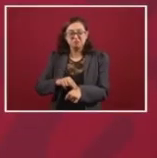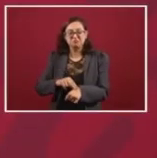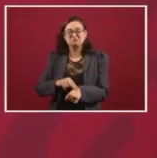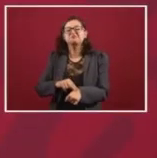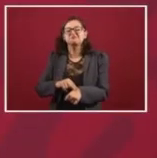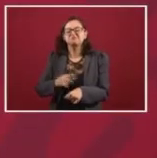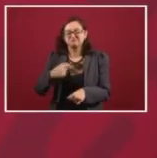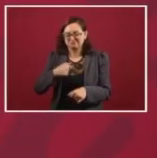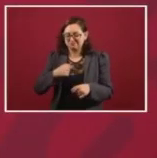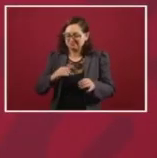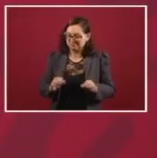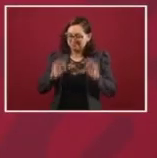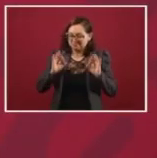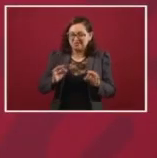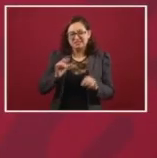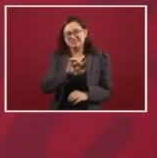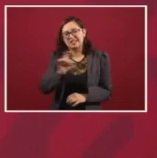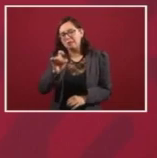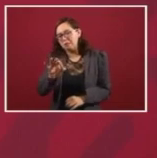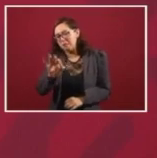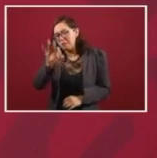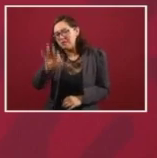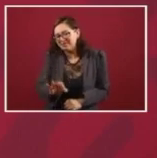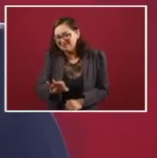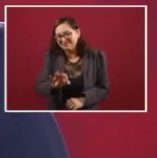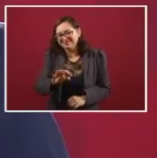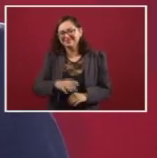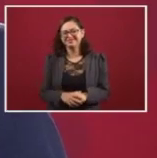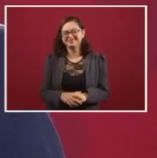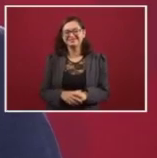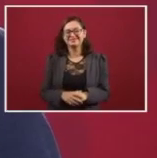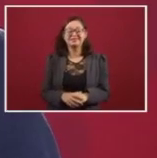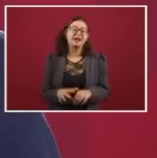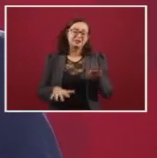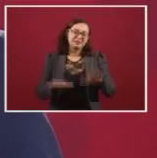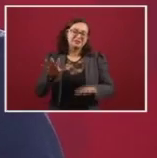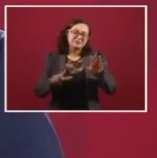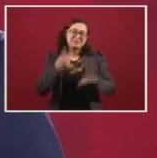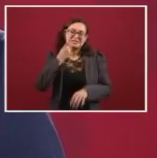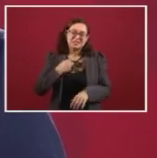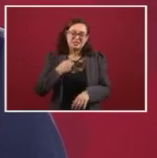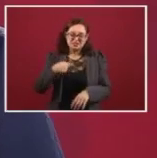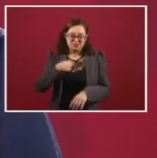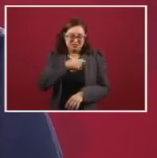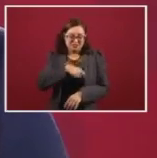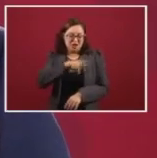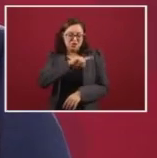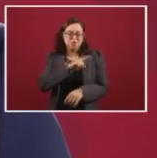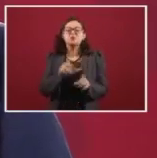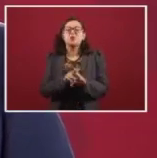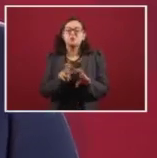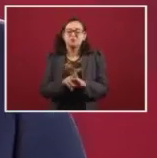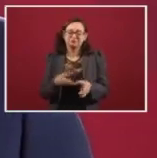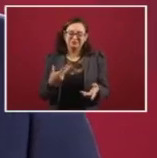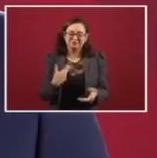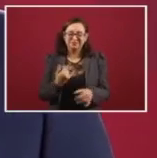luego piden información de que si cómo estoy de salud, hasta les puedo dar